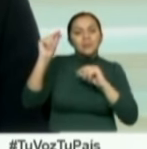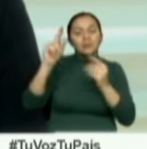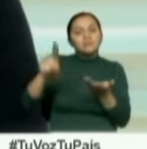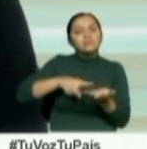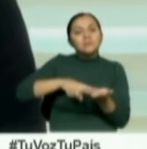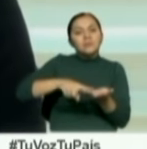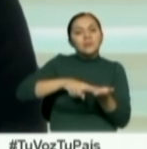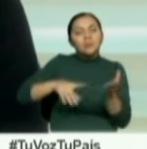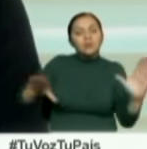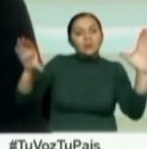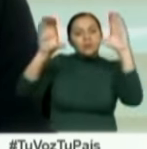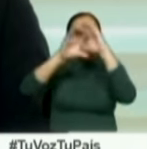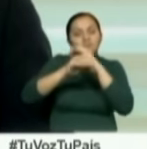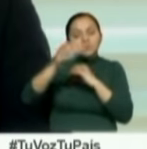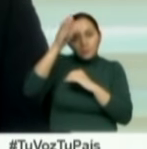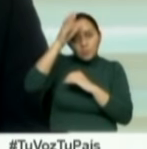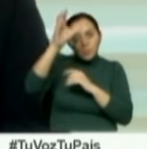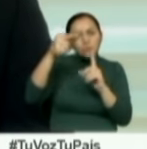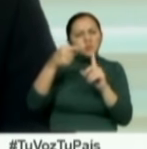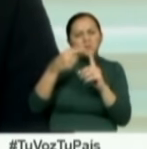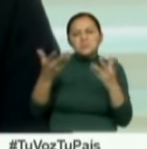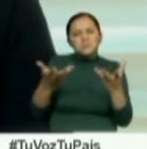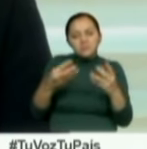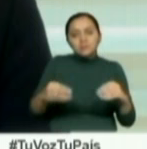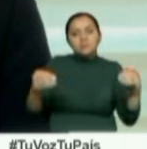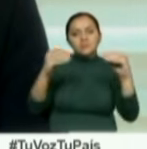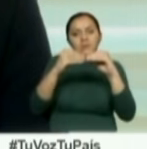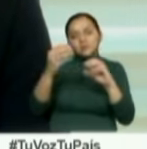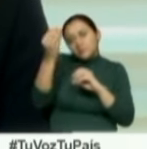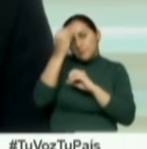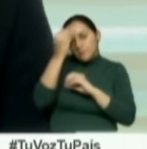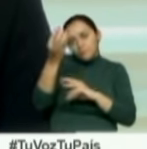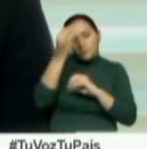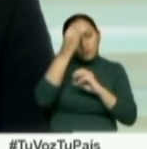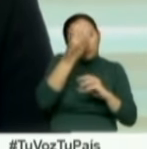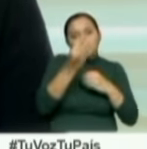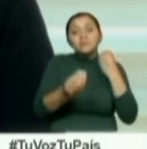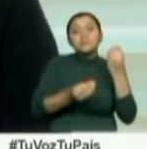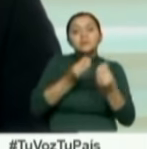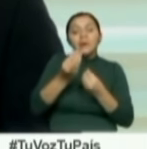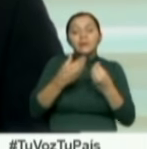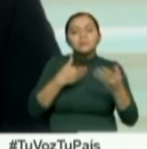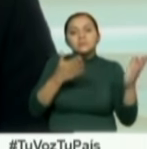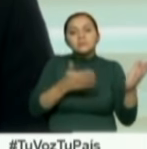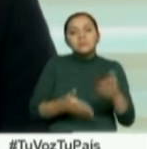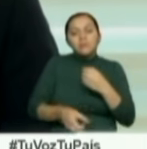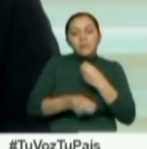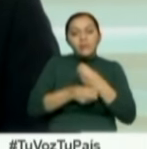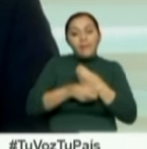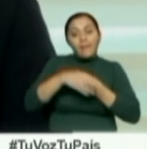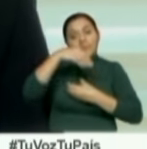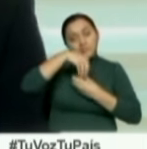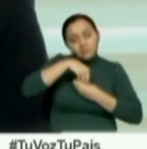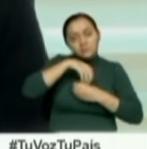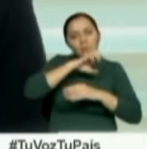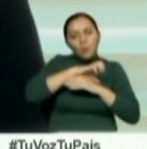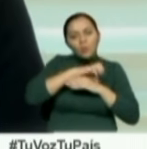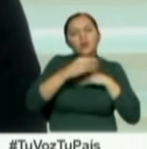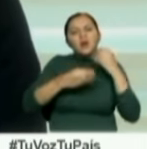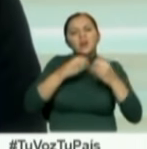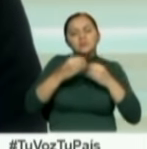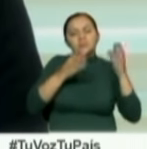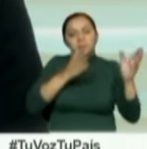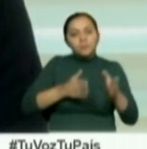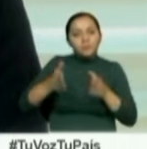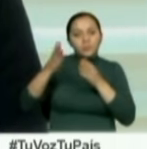noche cultural donde además pues informamos lo que ha sucedido en el país, lo que estamos haciendo